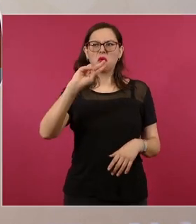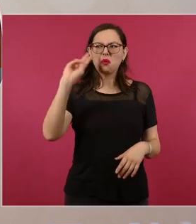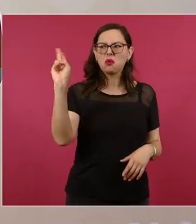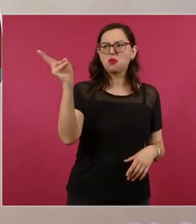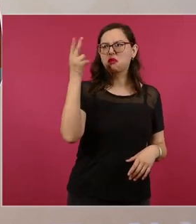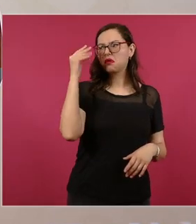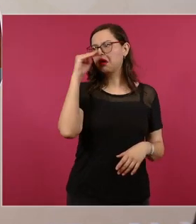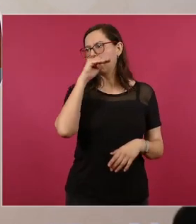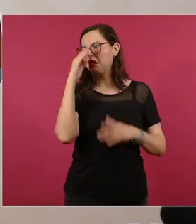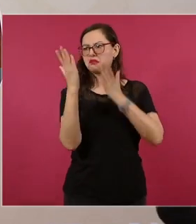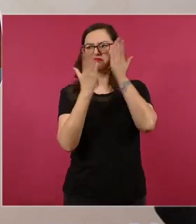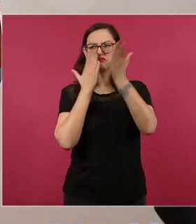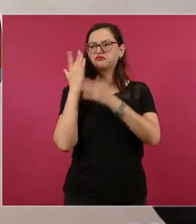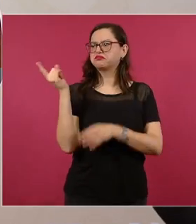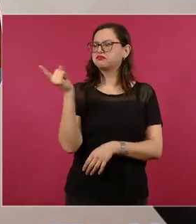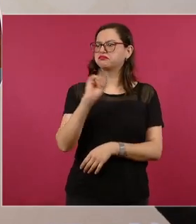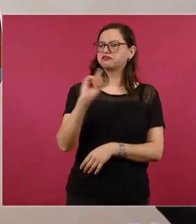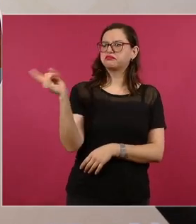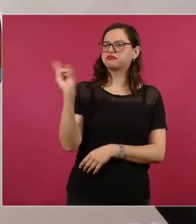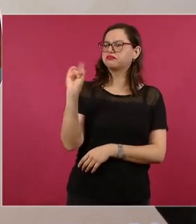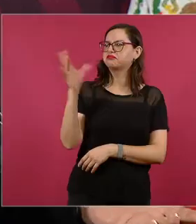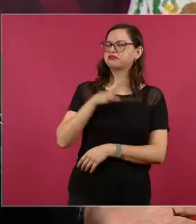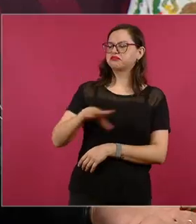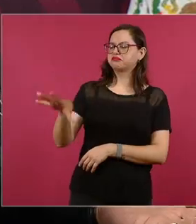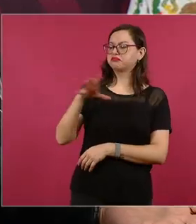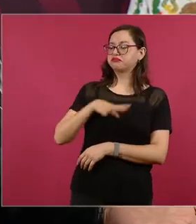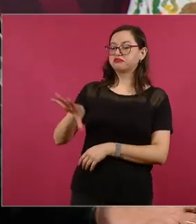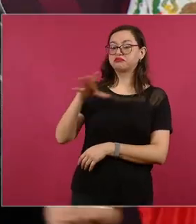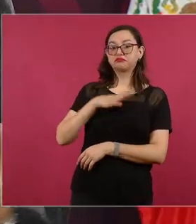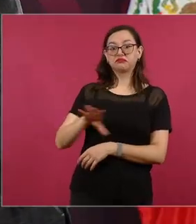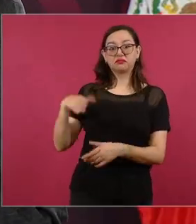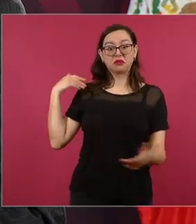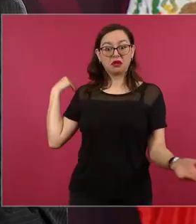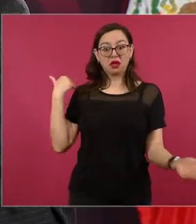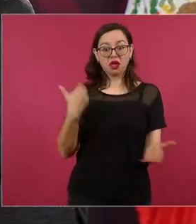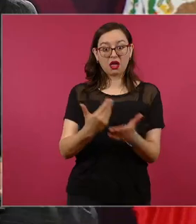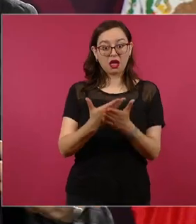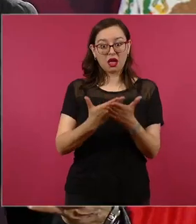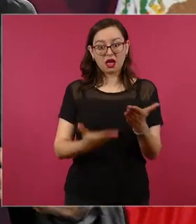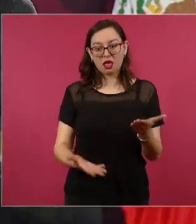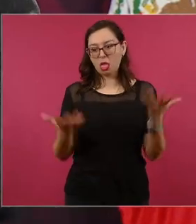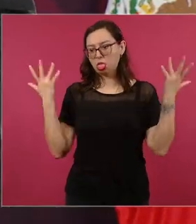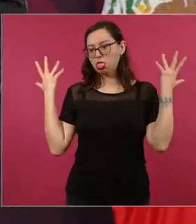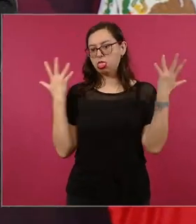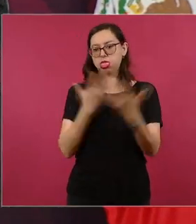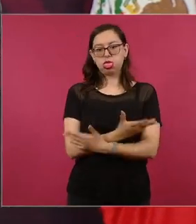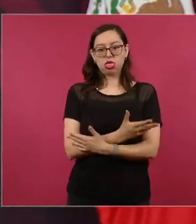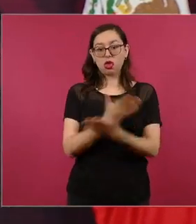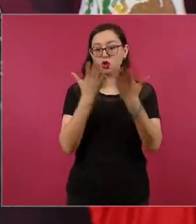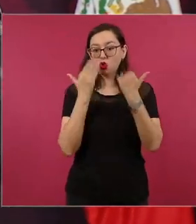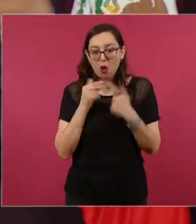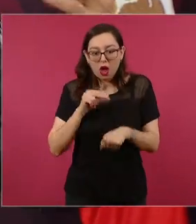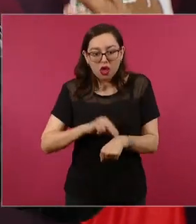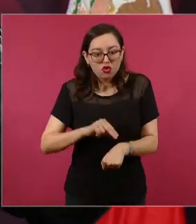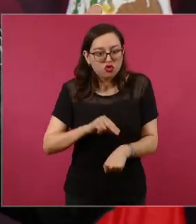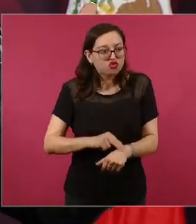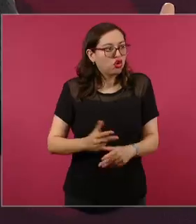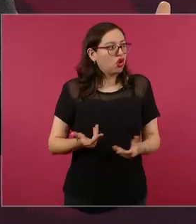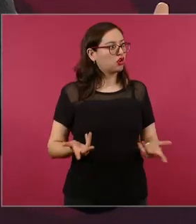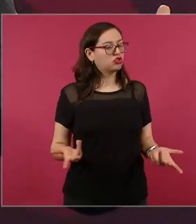en materia de salud. Ahora vamos a tener todos los médicos, porque hicimos un gran